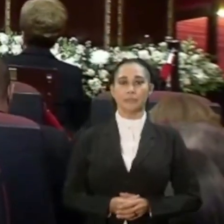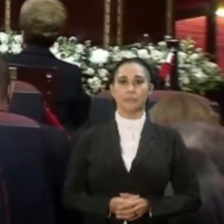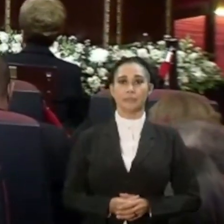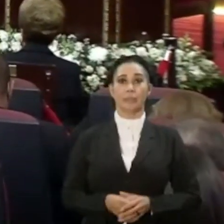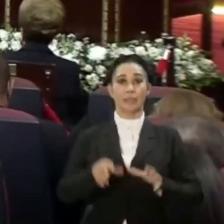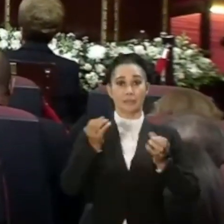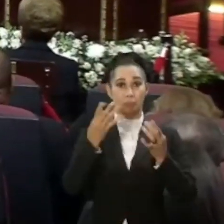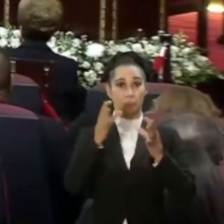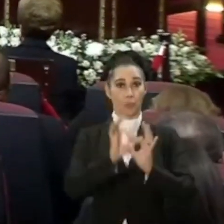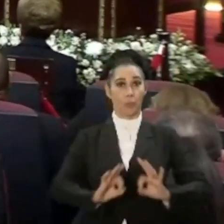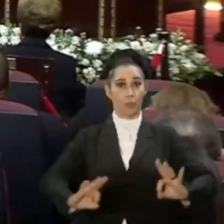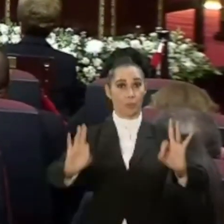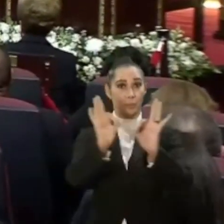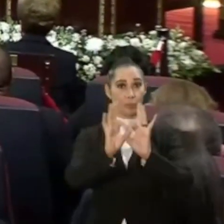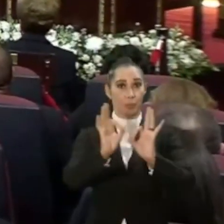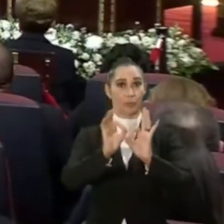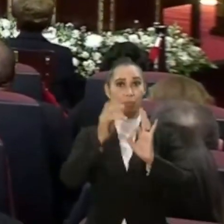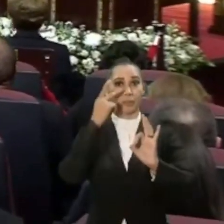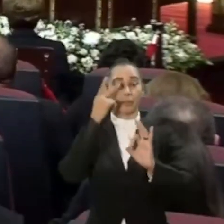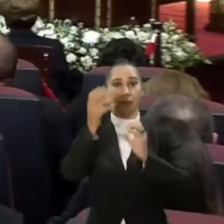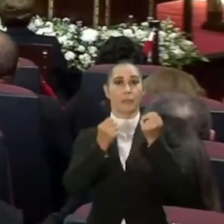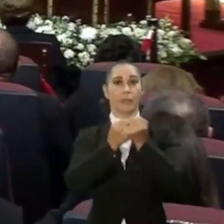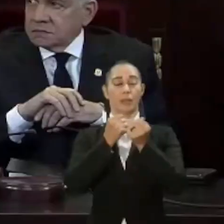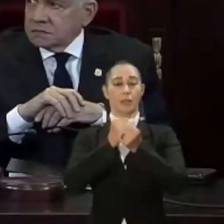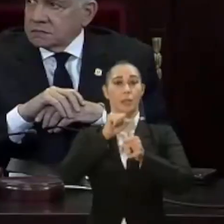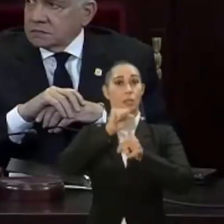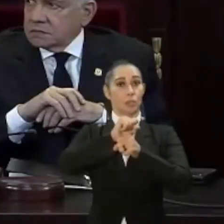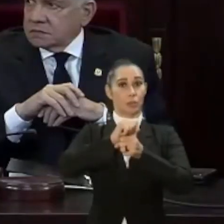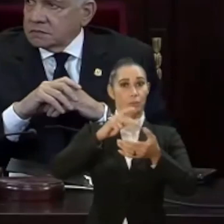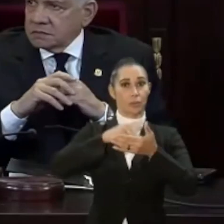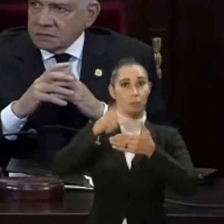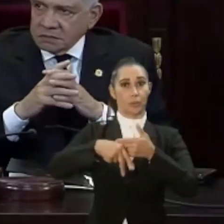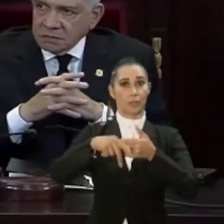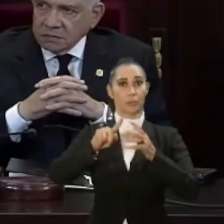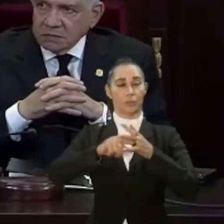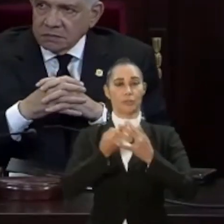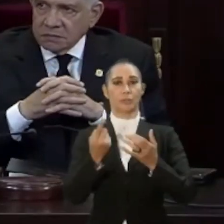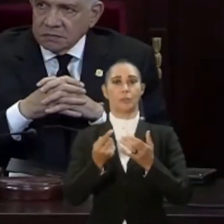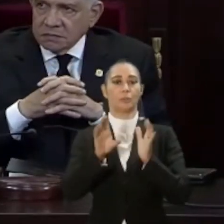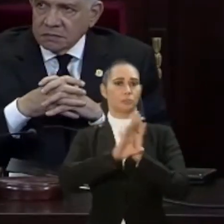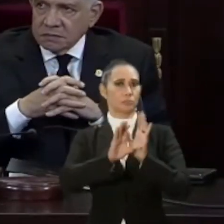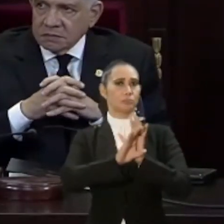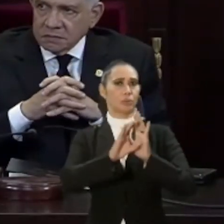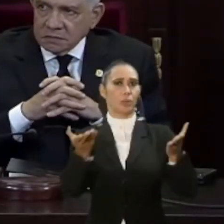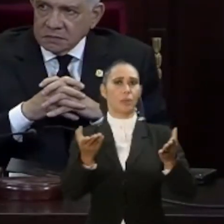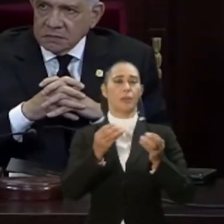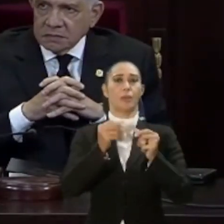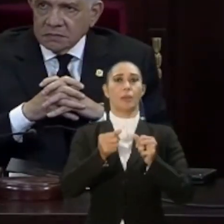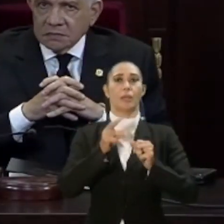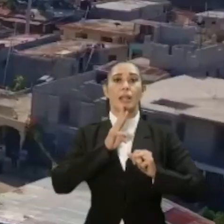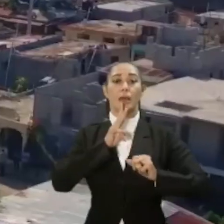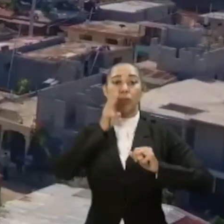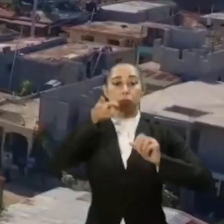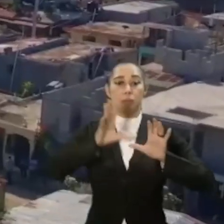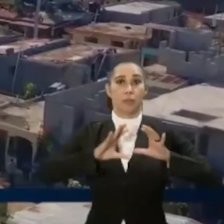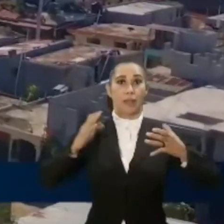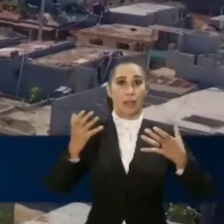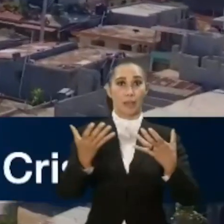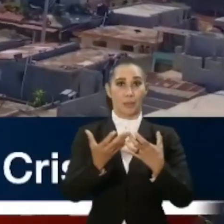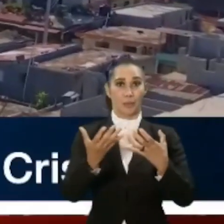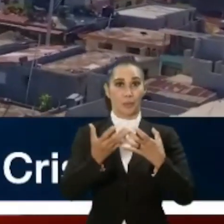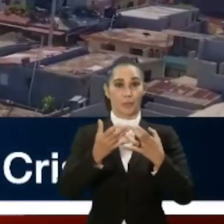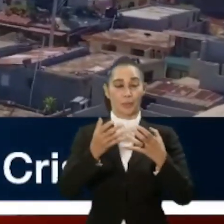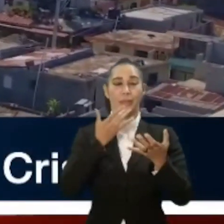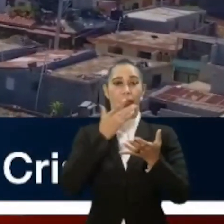Es importante destacar el impacto de las obras que ejecutamos. Un ejemplo es la solución pluvial